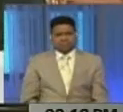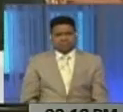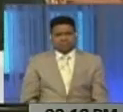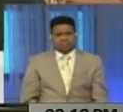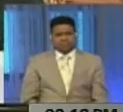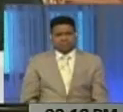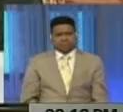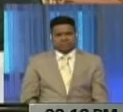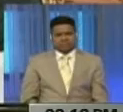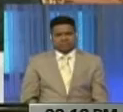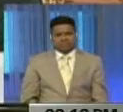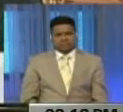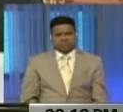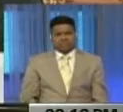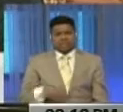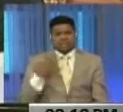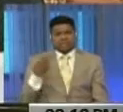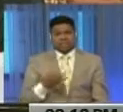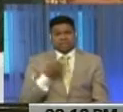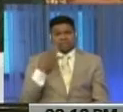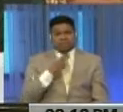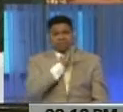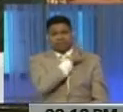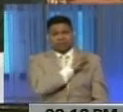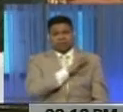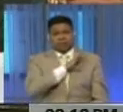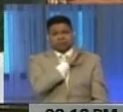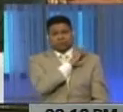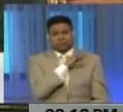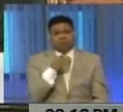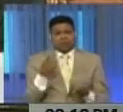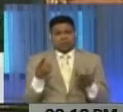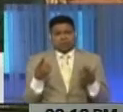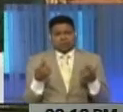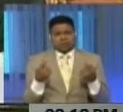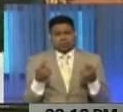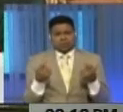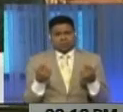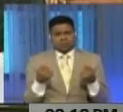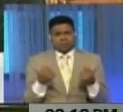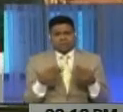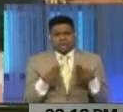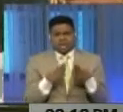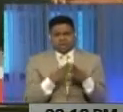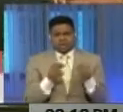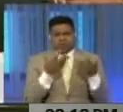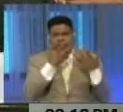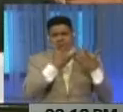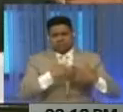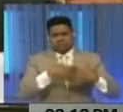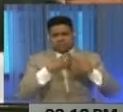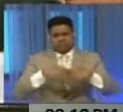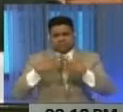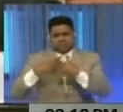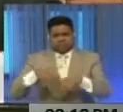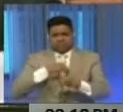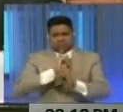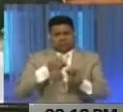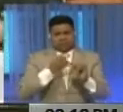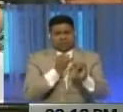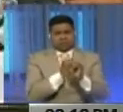siempre consecuentes en el Consejo Nacional de la Economía, y a todos los empresas y empresarios